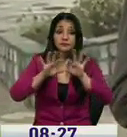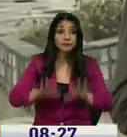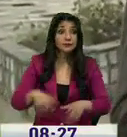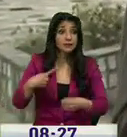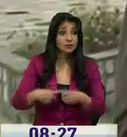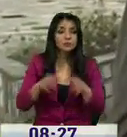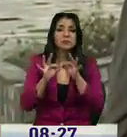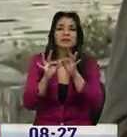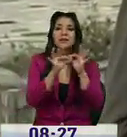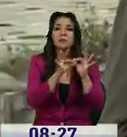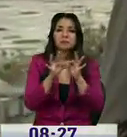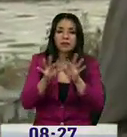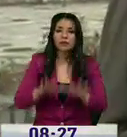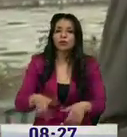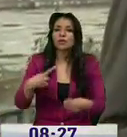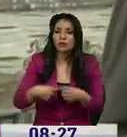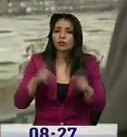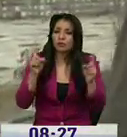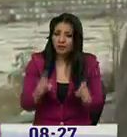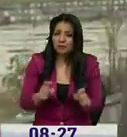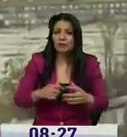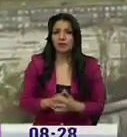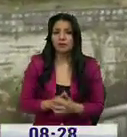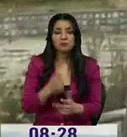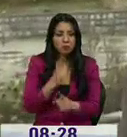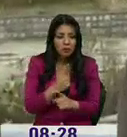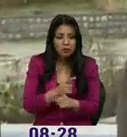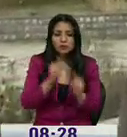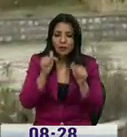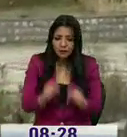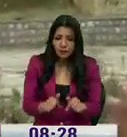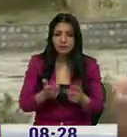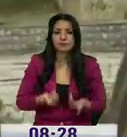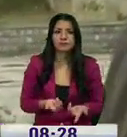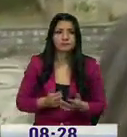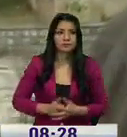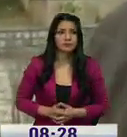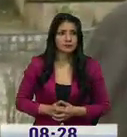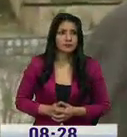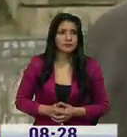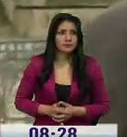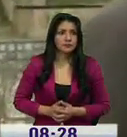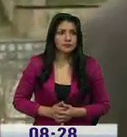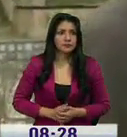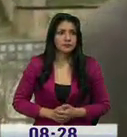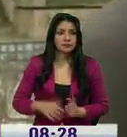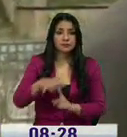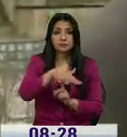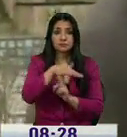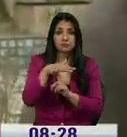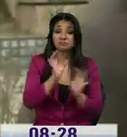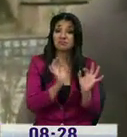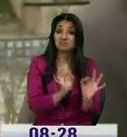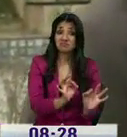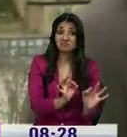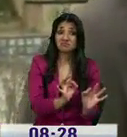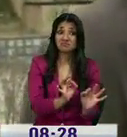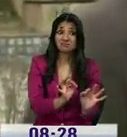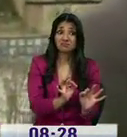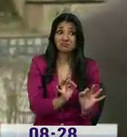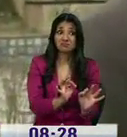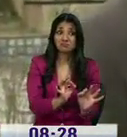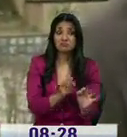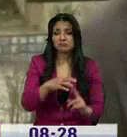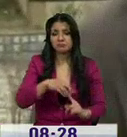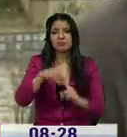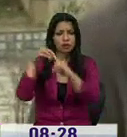el mantenimiento de la ciudad. Justamente para eso estamos. Y tener los parques en óptimas condiciones es